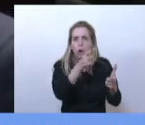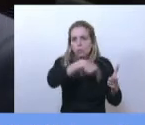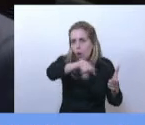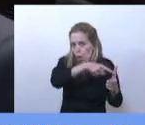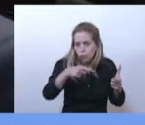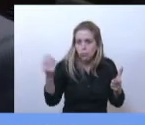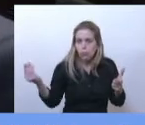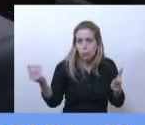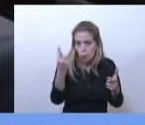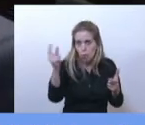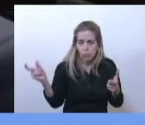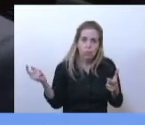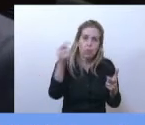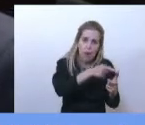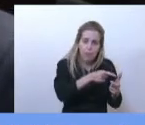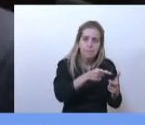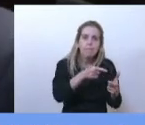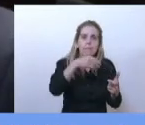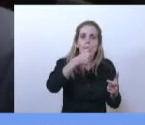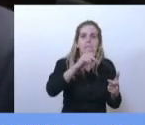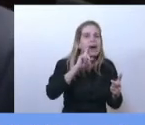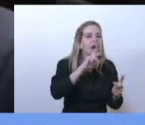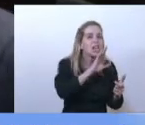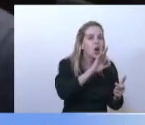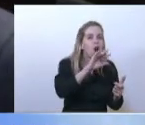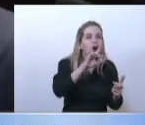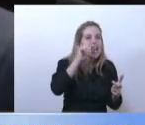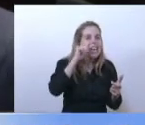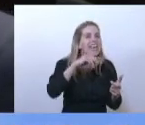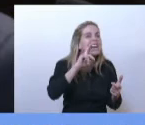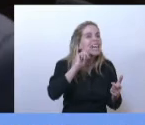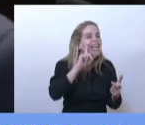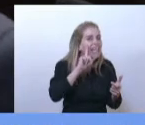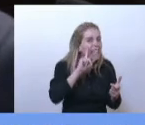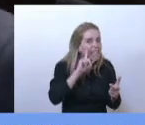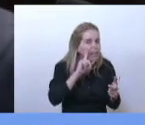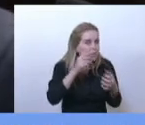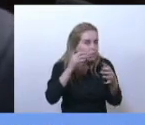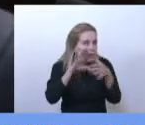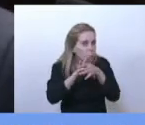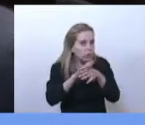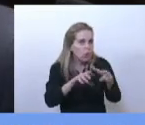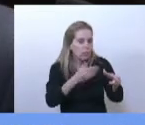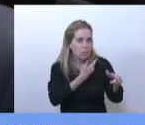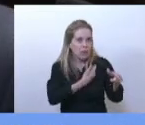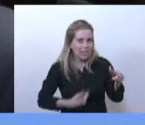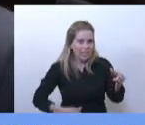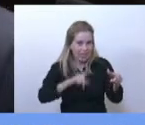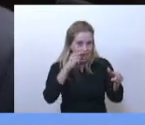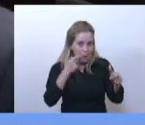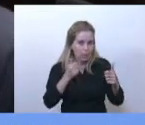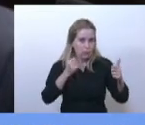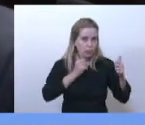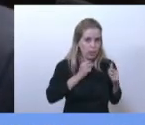también mario negri decía sentado juntos además junto al presidente de la bancada